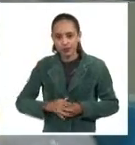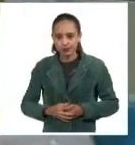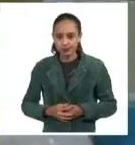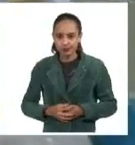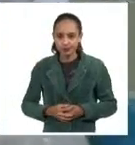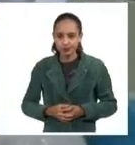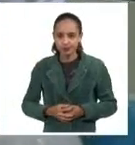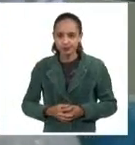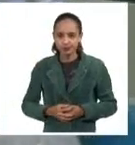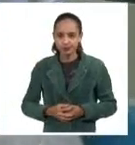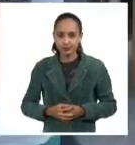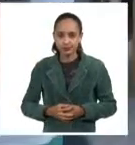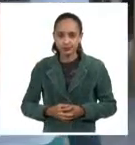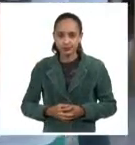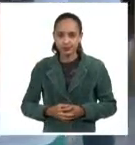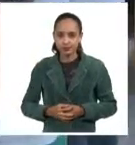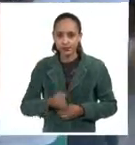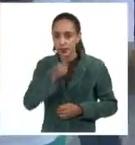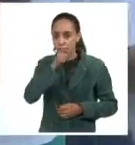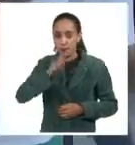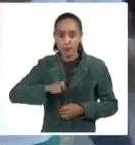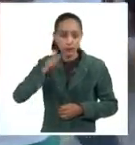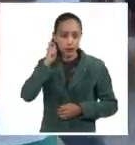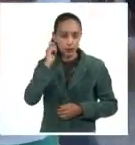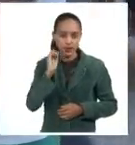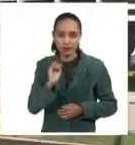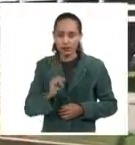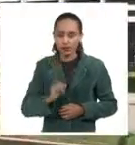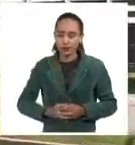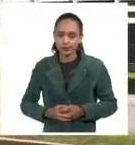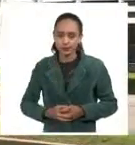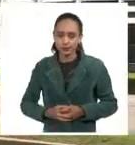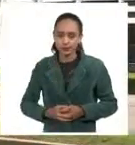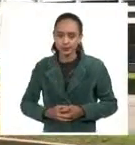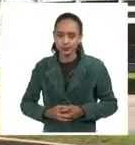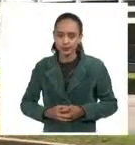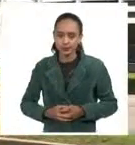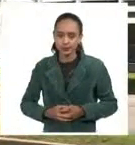Gisela García Rivero, Sistema Informativo de la Televisión Cubana.